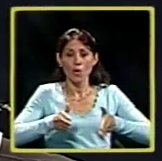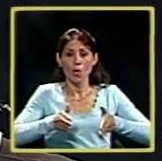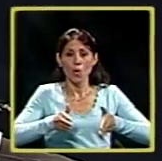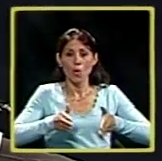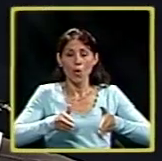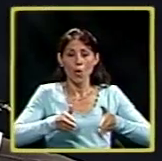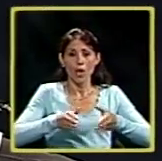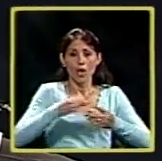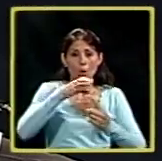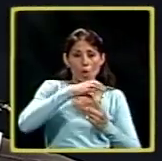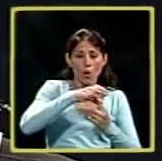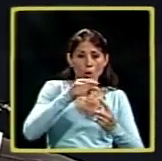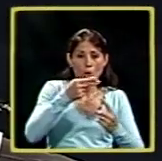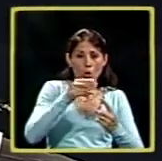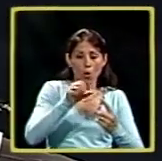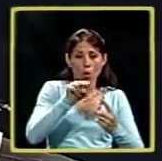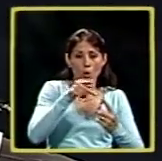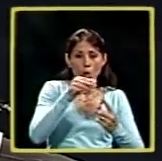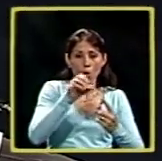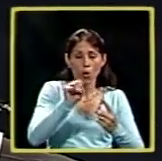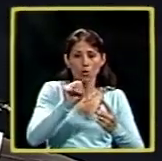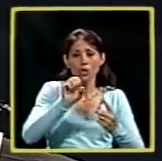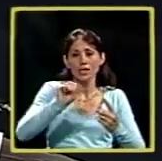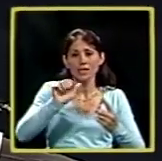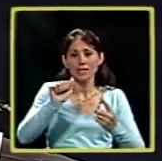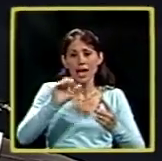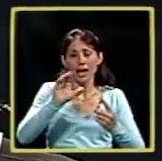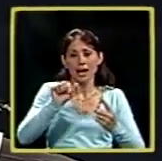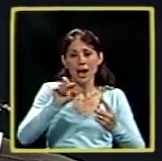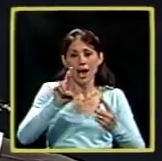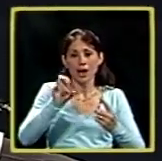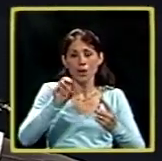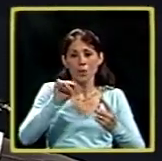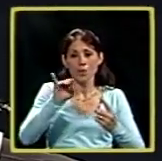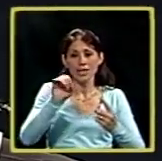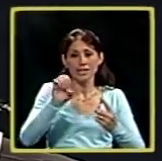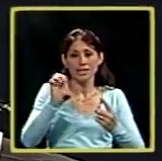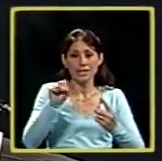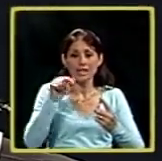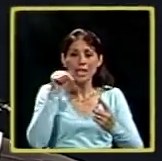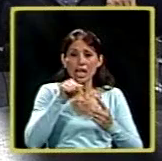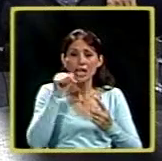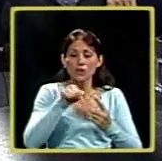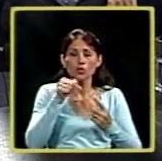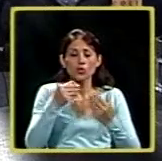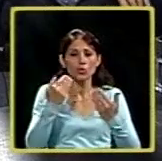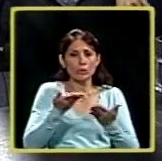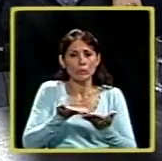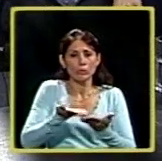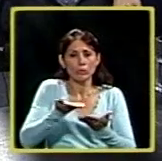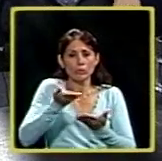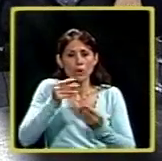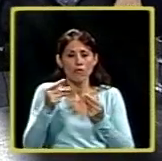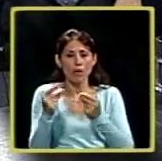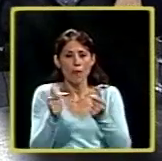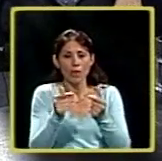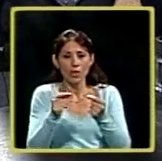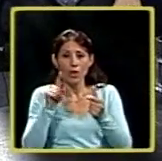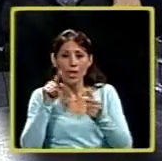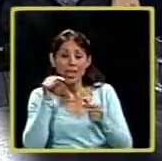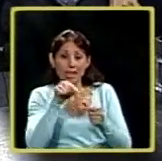hongos del tipo Saccharomyces, que es una familia de hongos que crece muy rápidamente, en una placa de